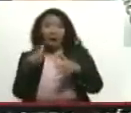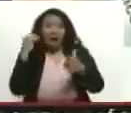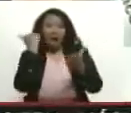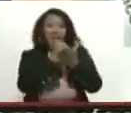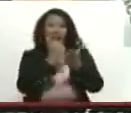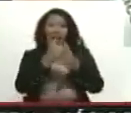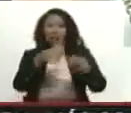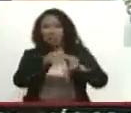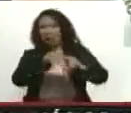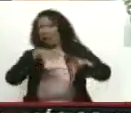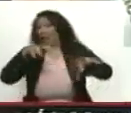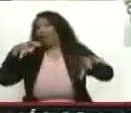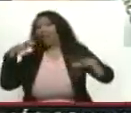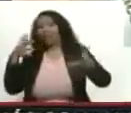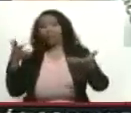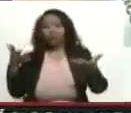masacres,